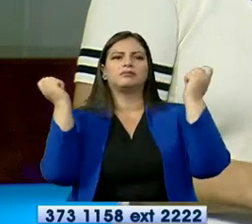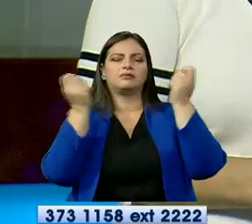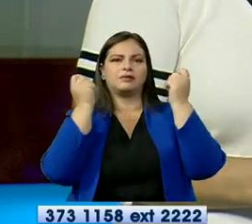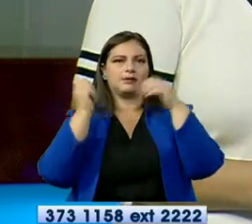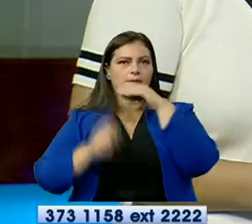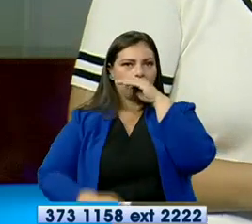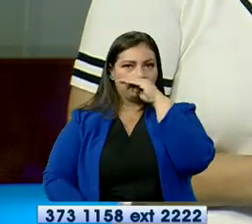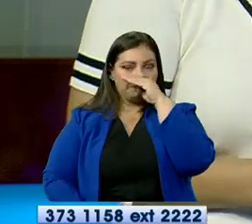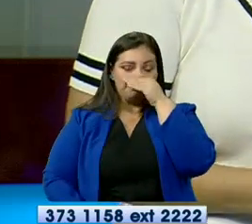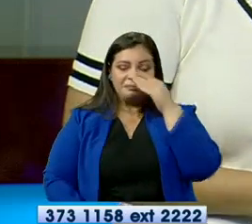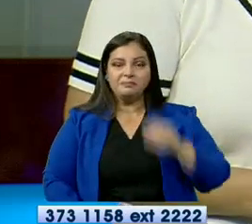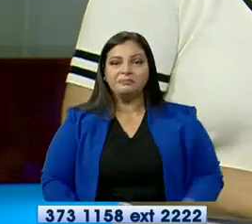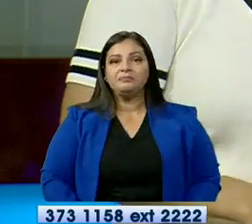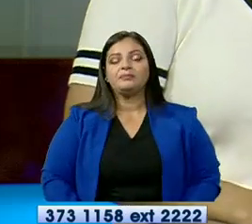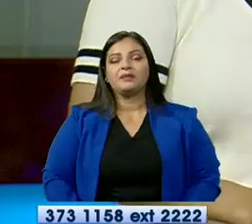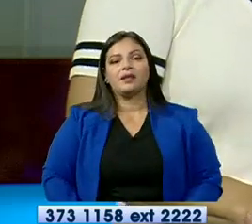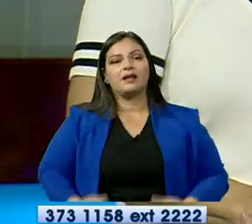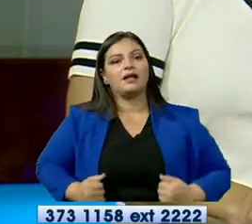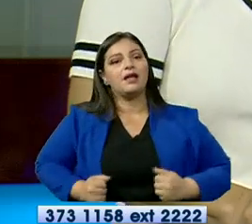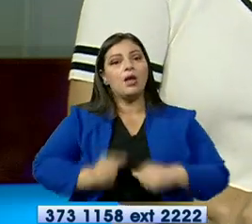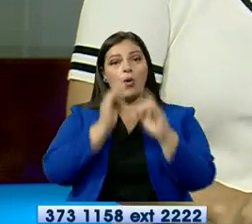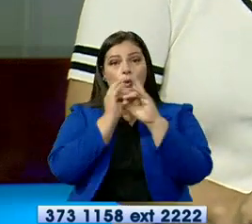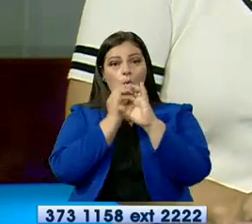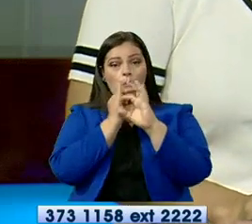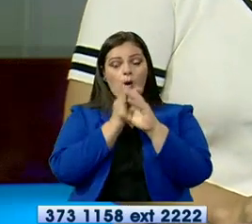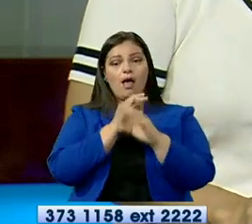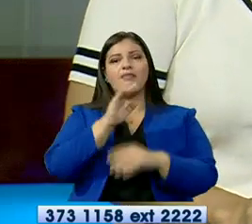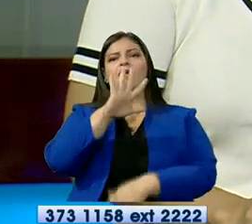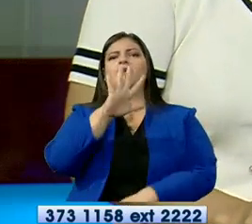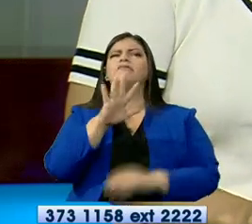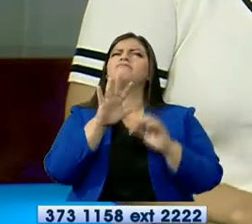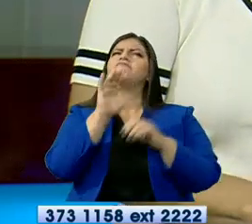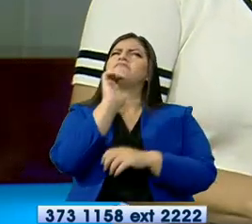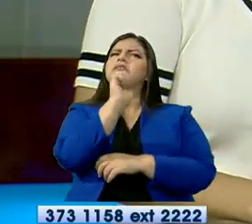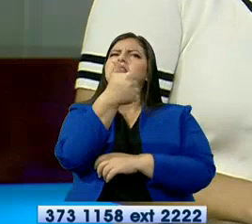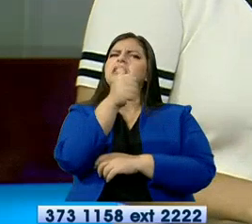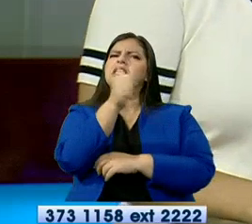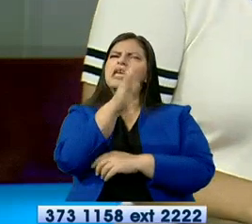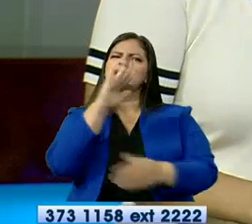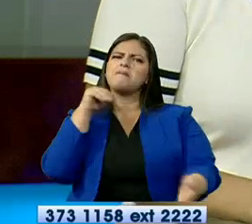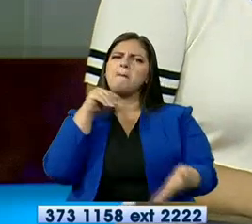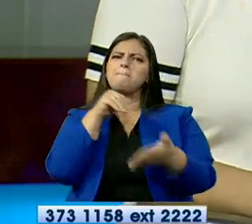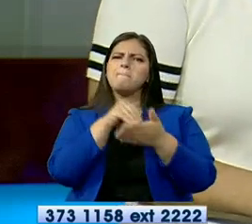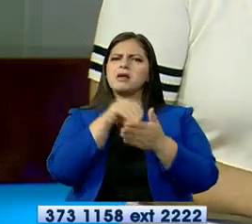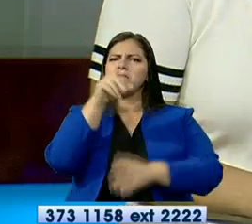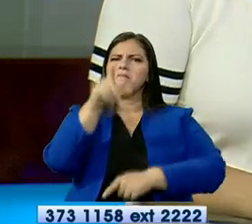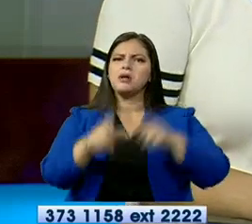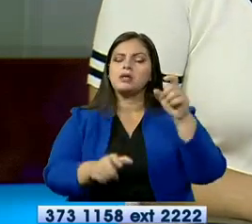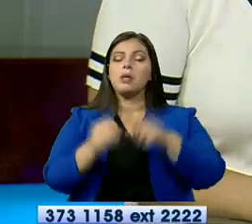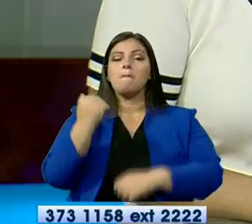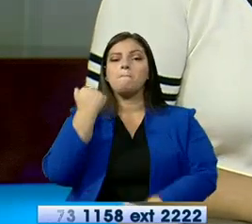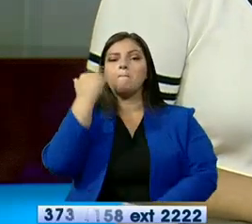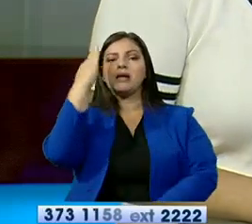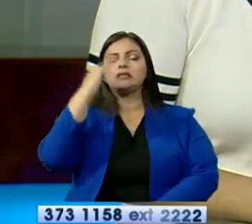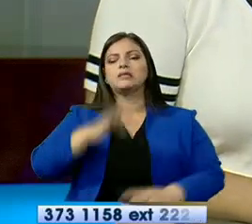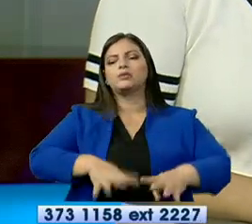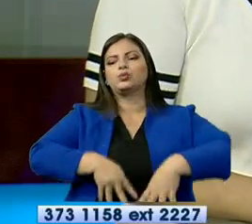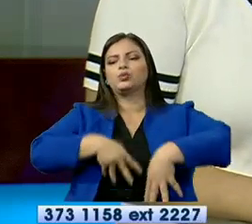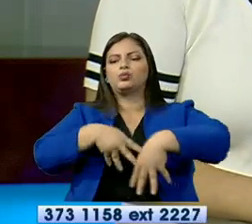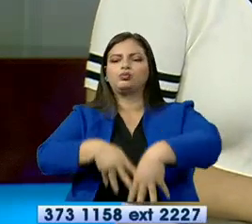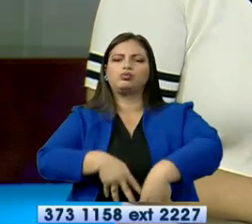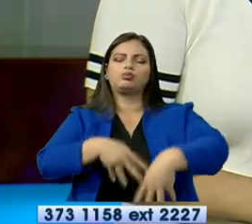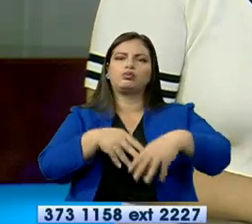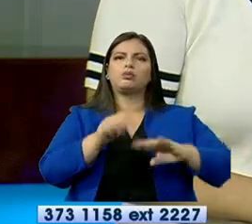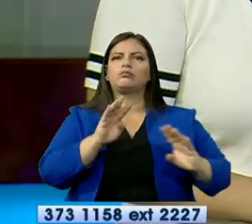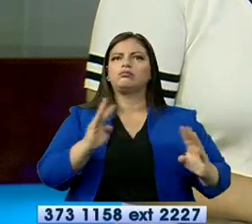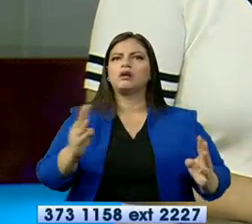Al menos unos 10.000 asistentes se apostaron en las principales calles de la ciudad de las Siete Colinas para admirar